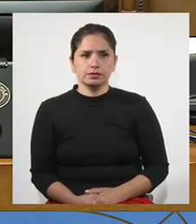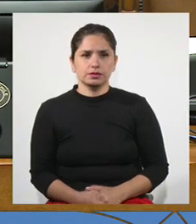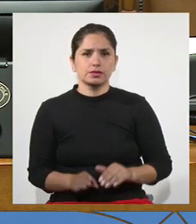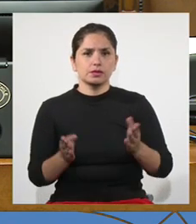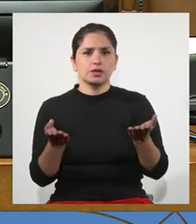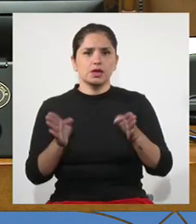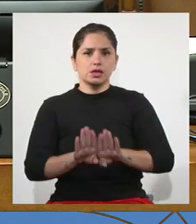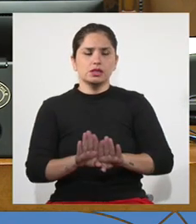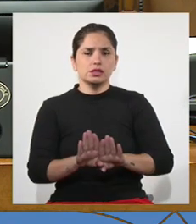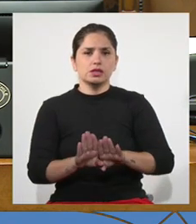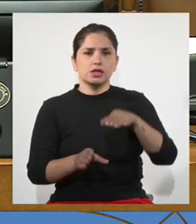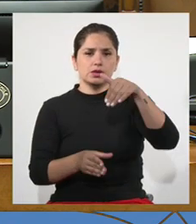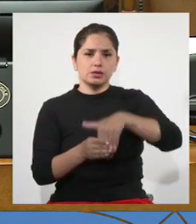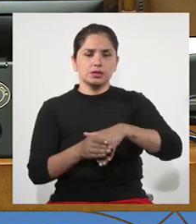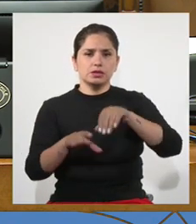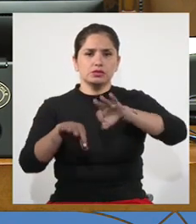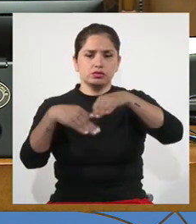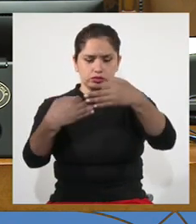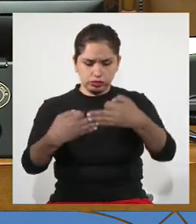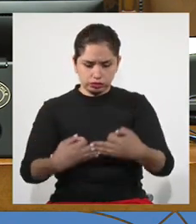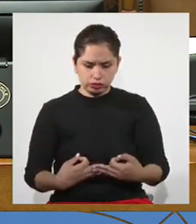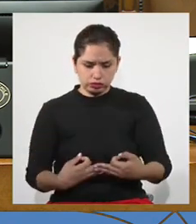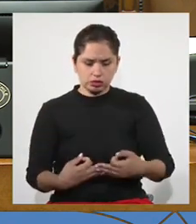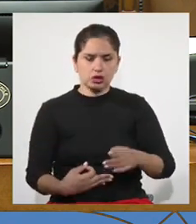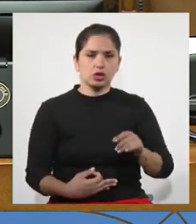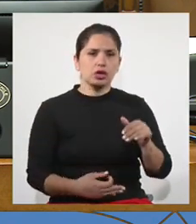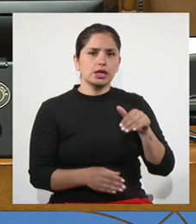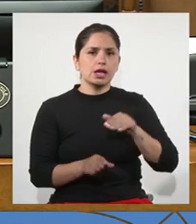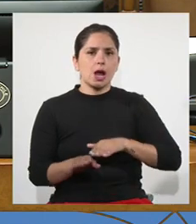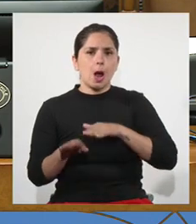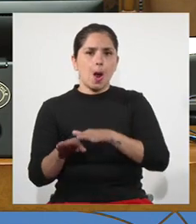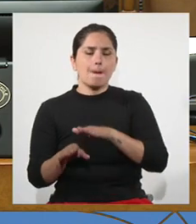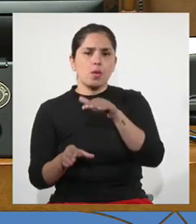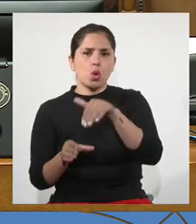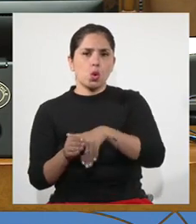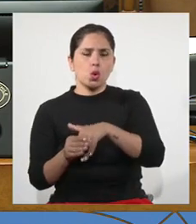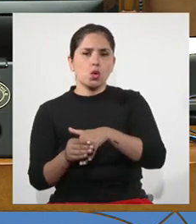Cerrada la votación, contabilizando el voto del senador García a favor.